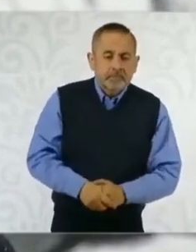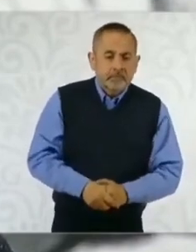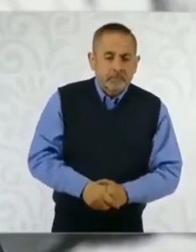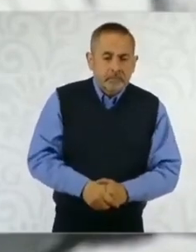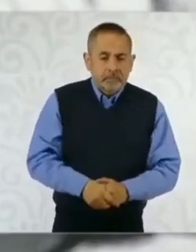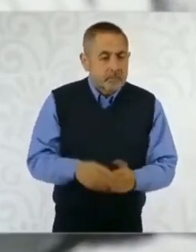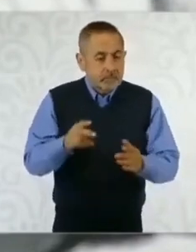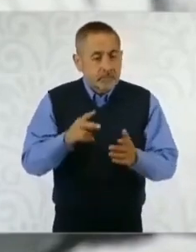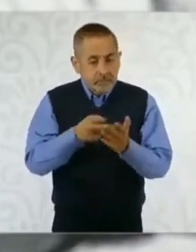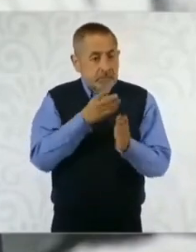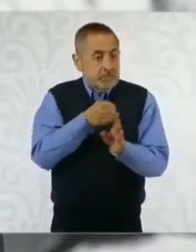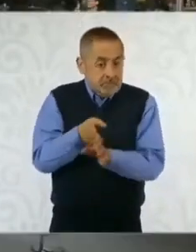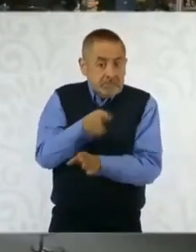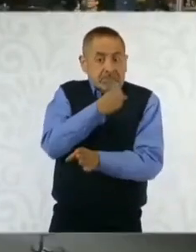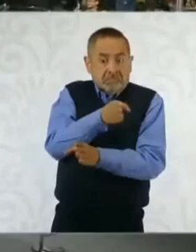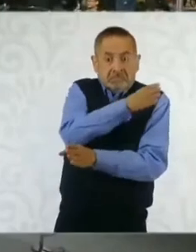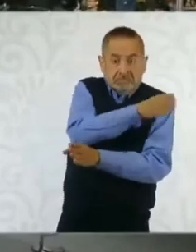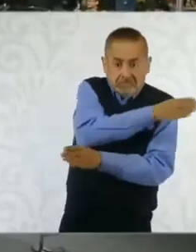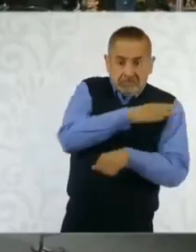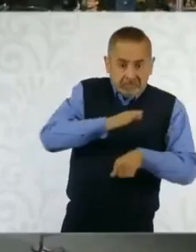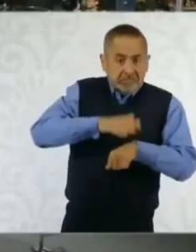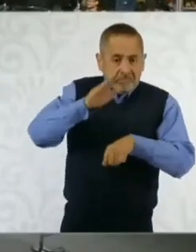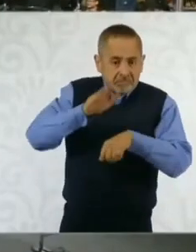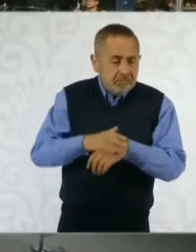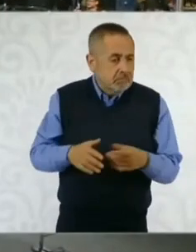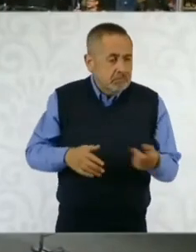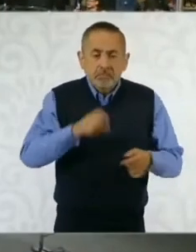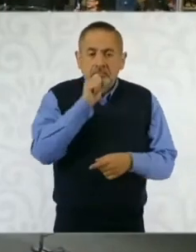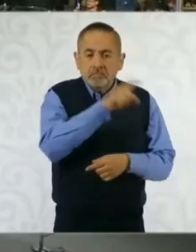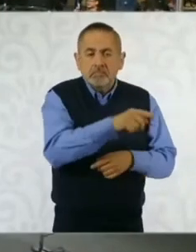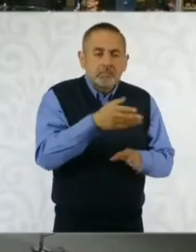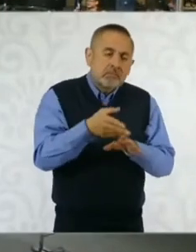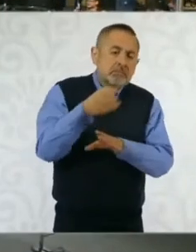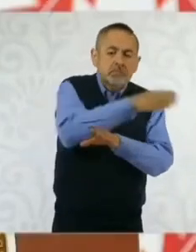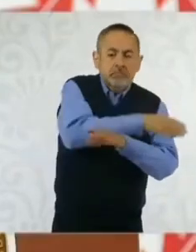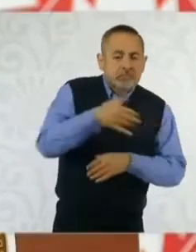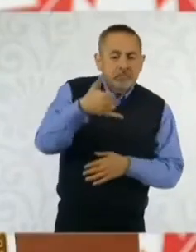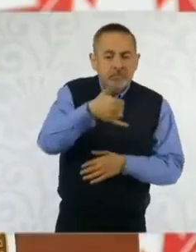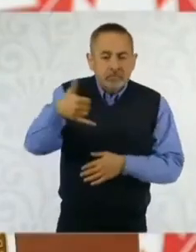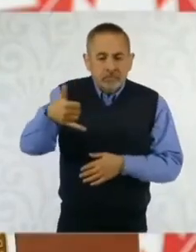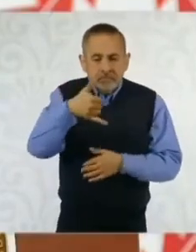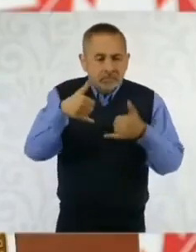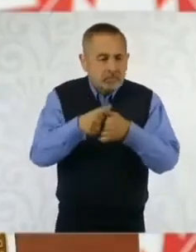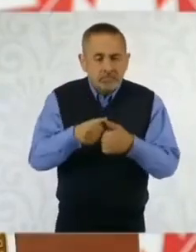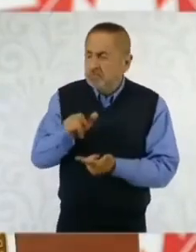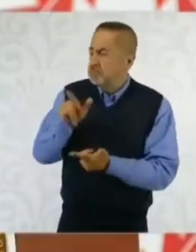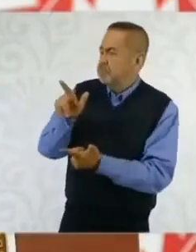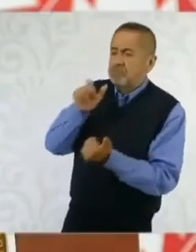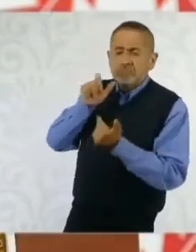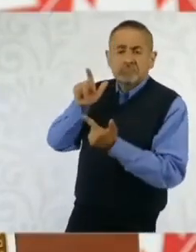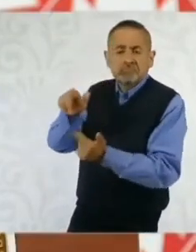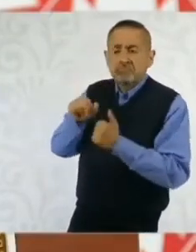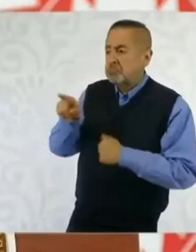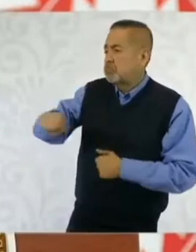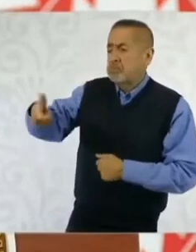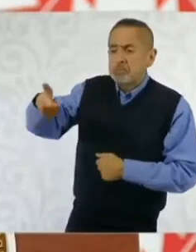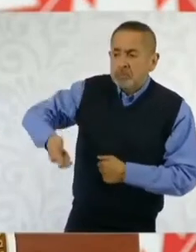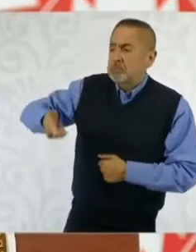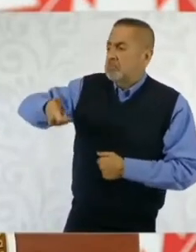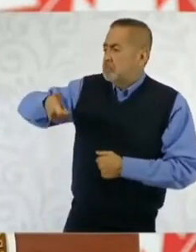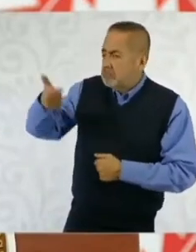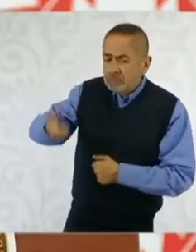Y otras que vienen de antes, ¿no? Pero además una visión del Infonavit de cobrarle y cobrarle y cobrarle a los